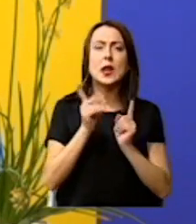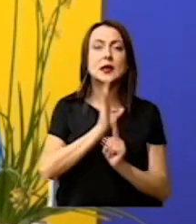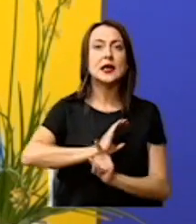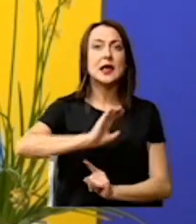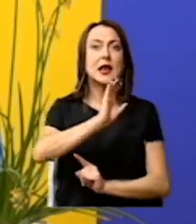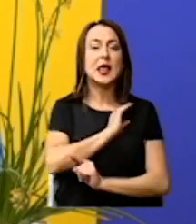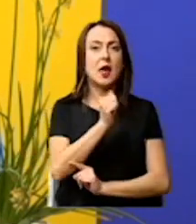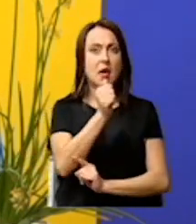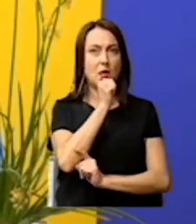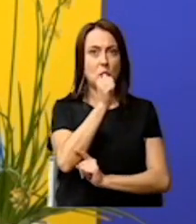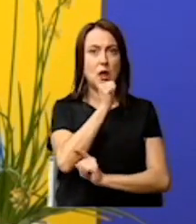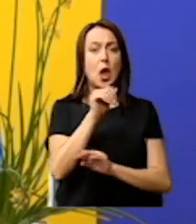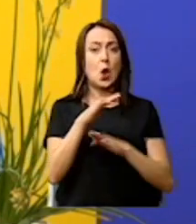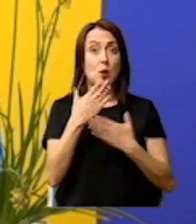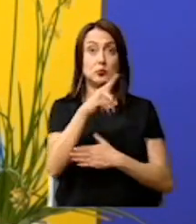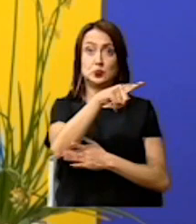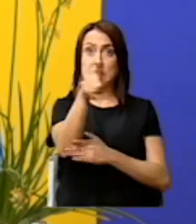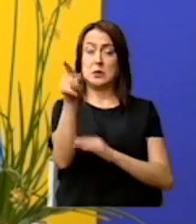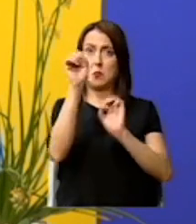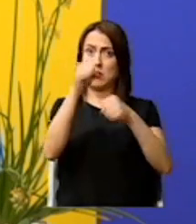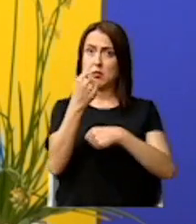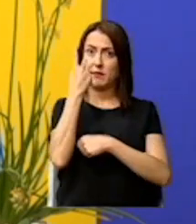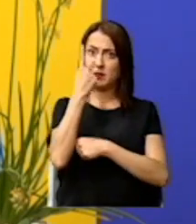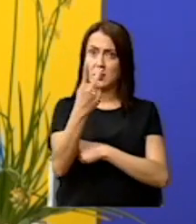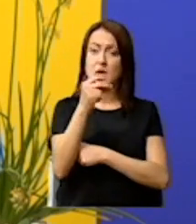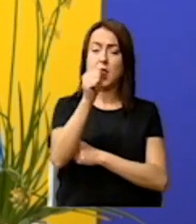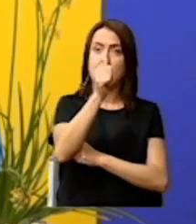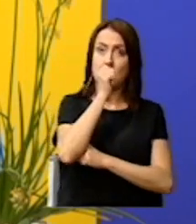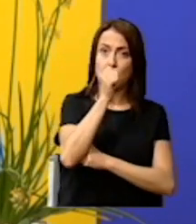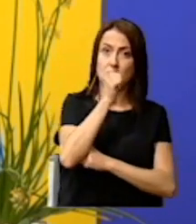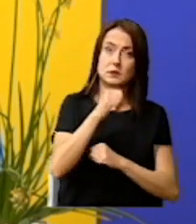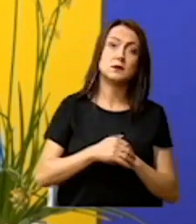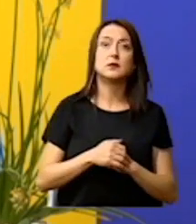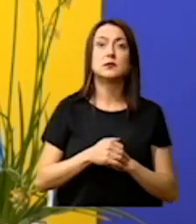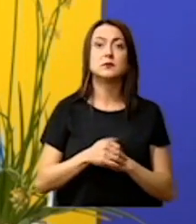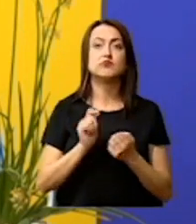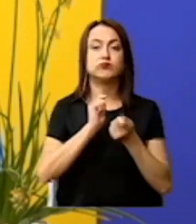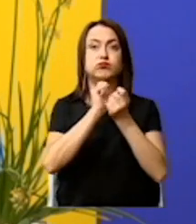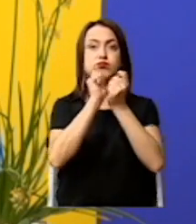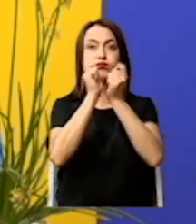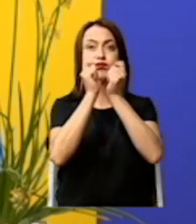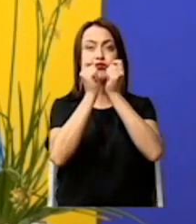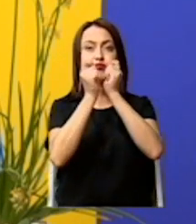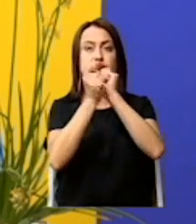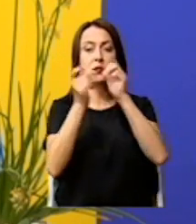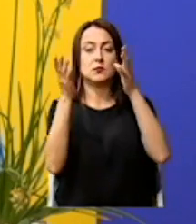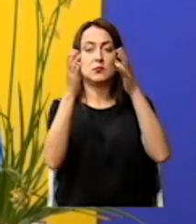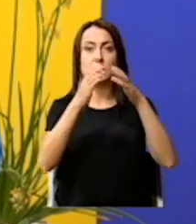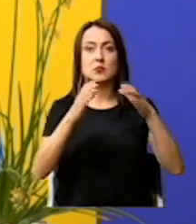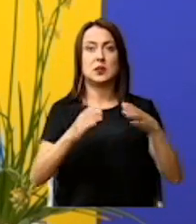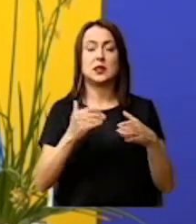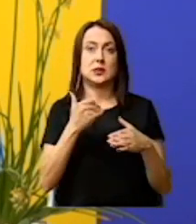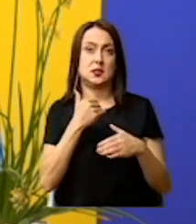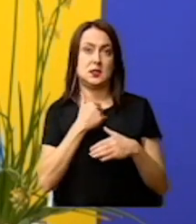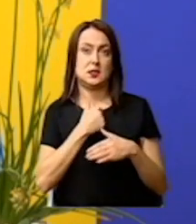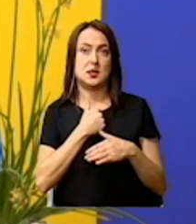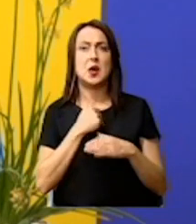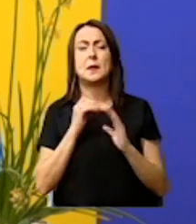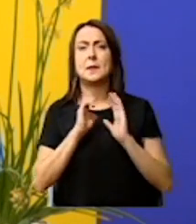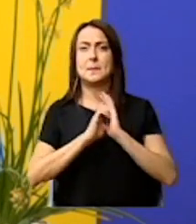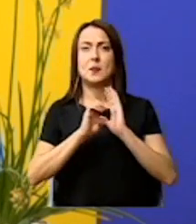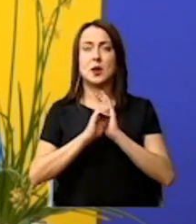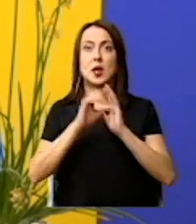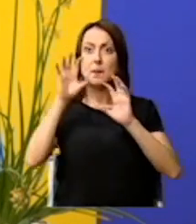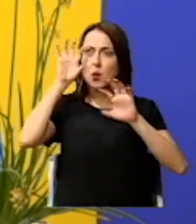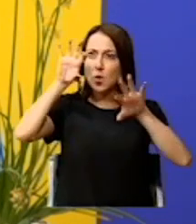del agua. Y como ustedes pueden ver, el agua toma la forma de los recipientes que tenía, o por ejemplo el